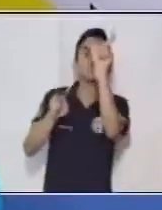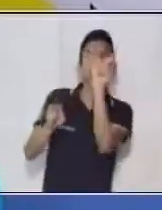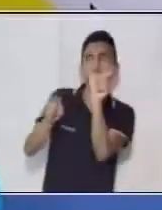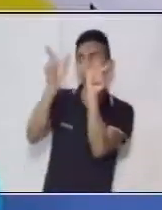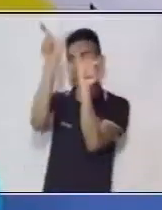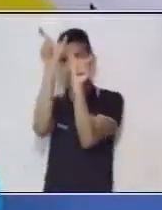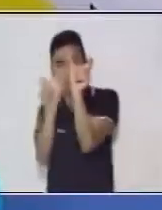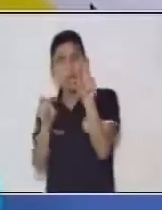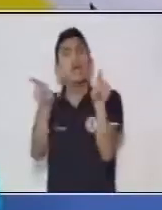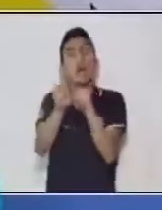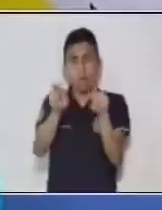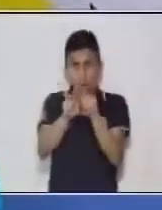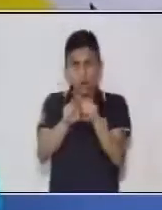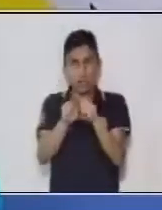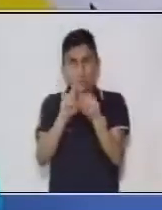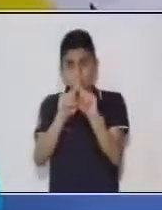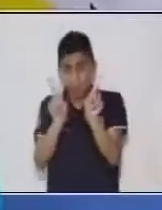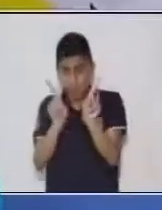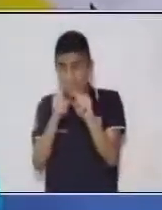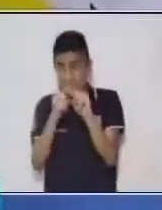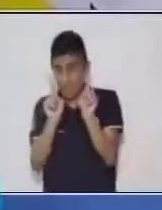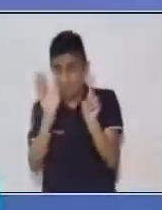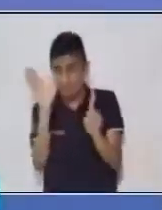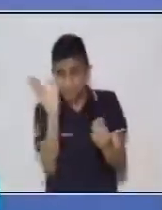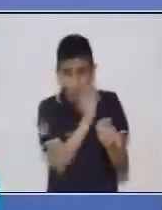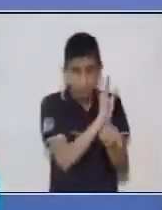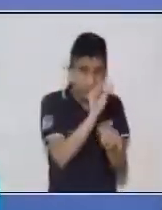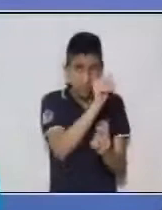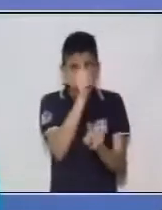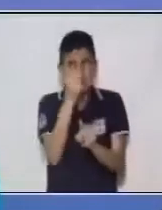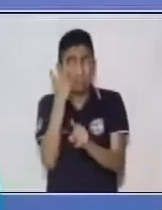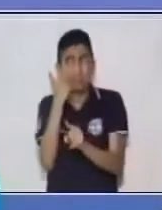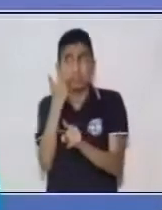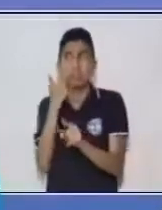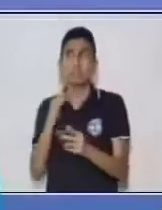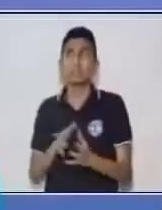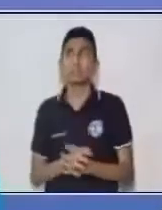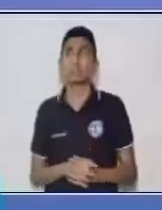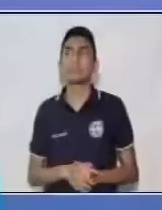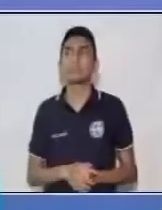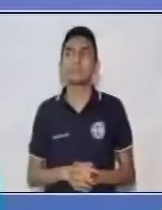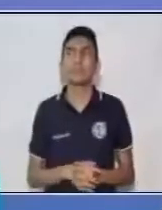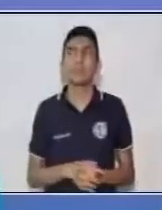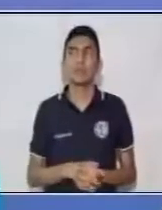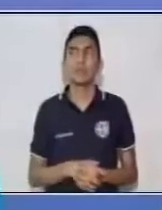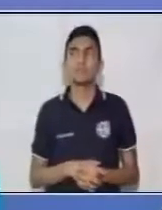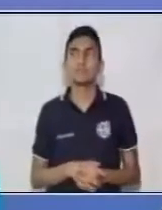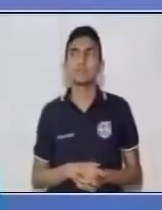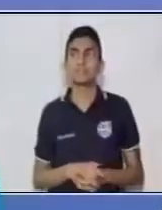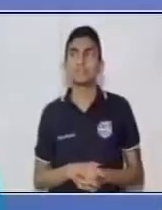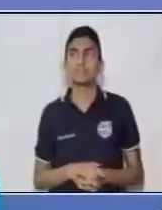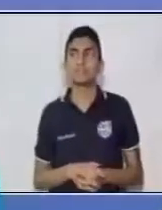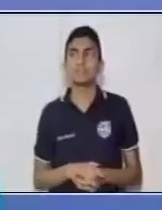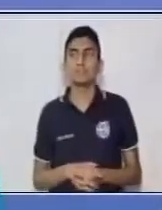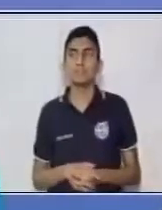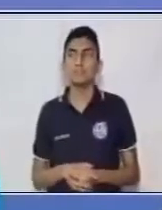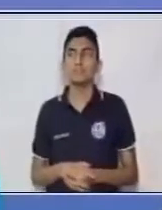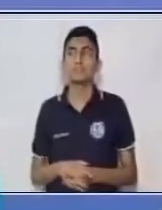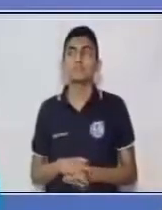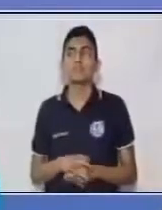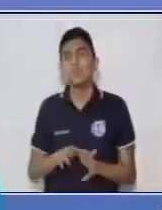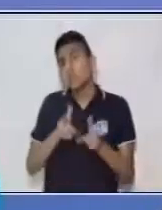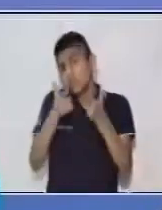una línea recta en dos partes iguales. Solo tiene un eje de simetría vertical, porque si le coloco